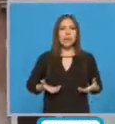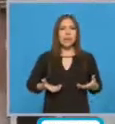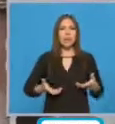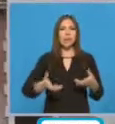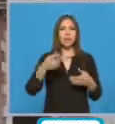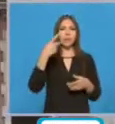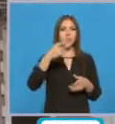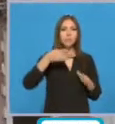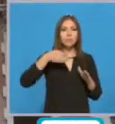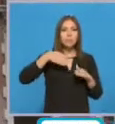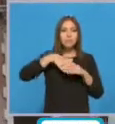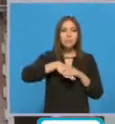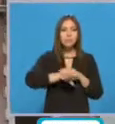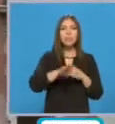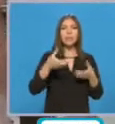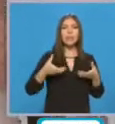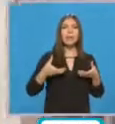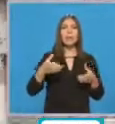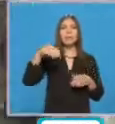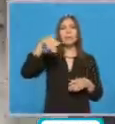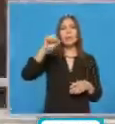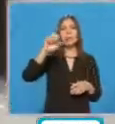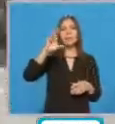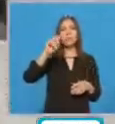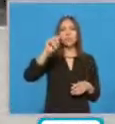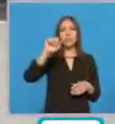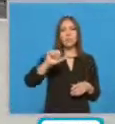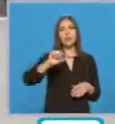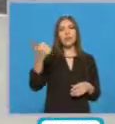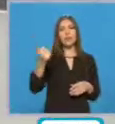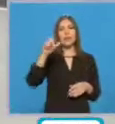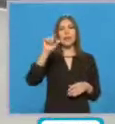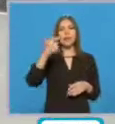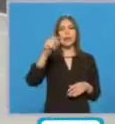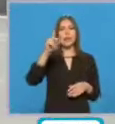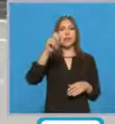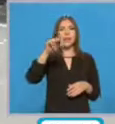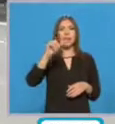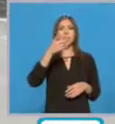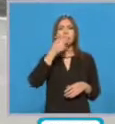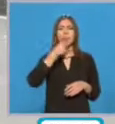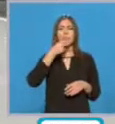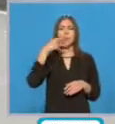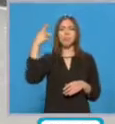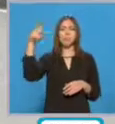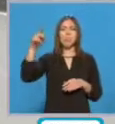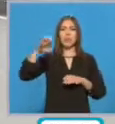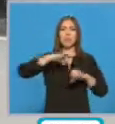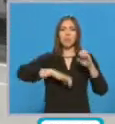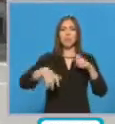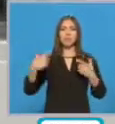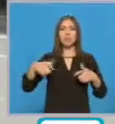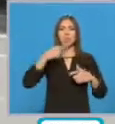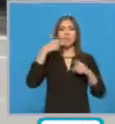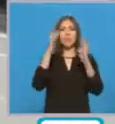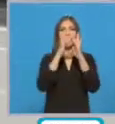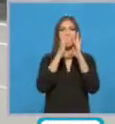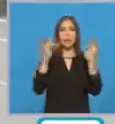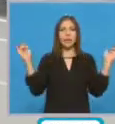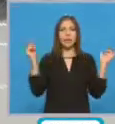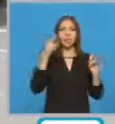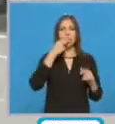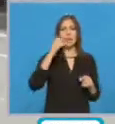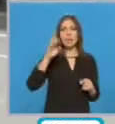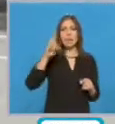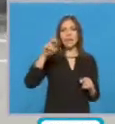de la Mascota, la Gardenia, las mandó construir un empresario francés, don Ernesto Pujibet, que